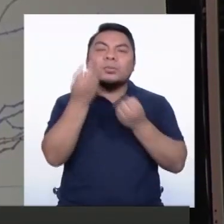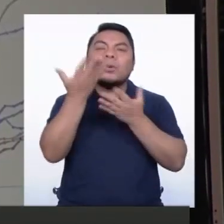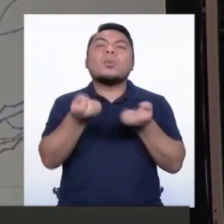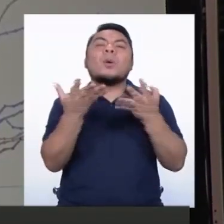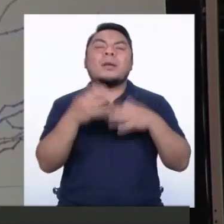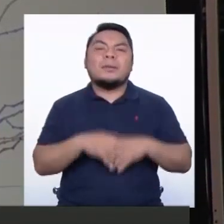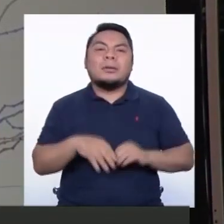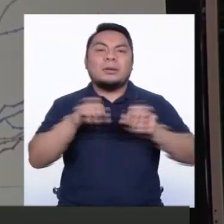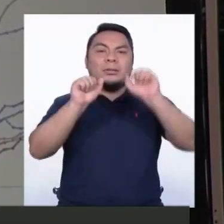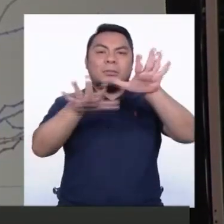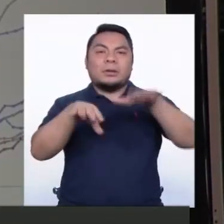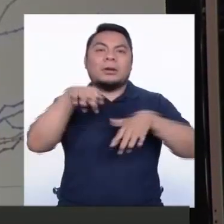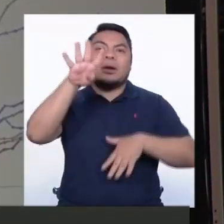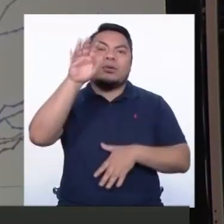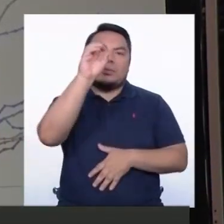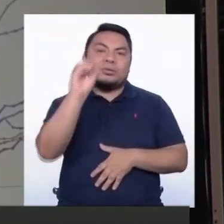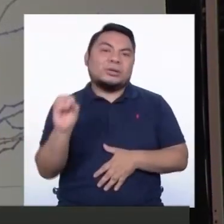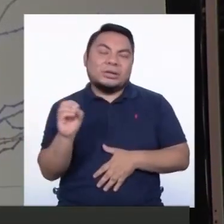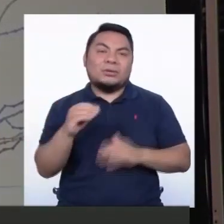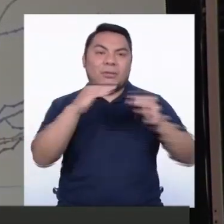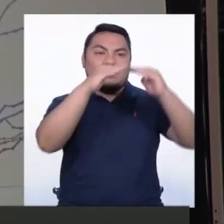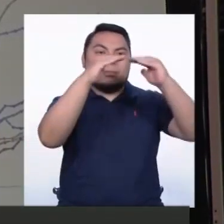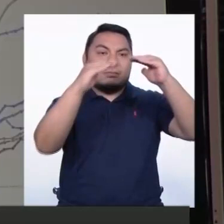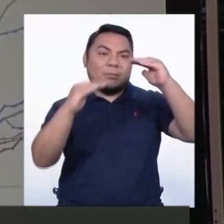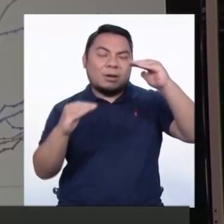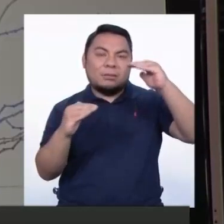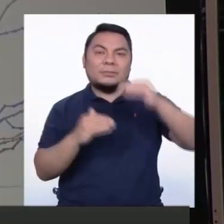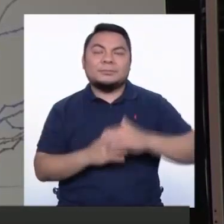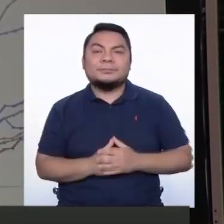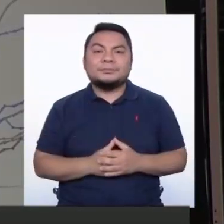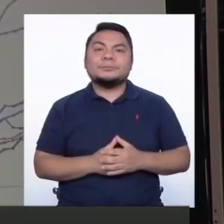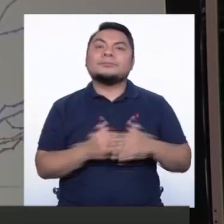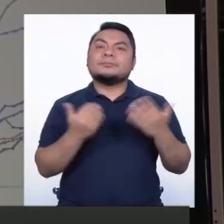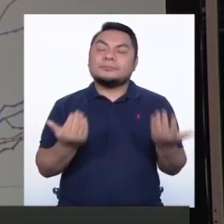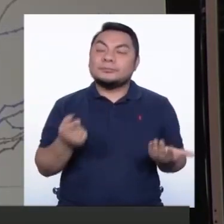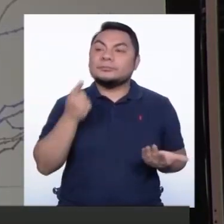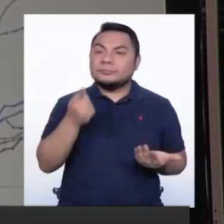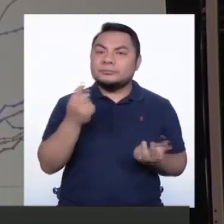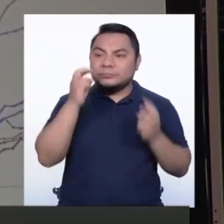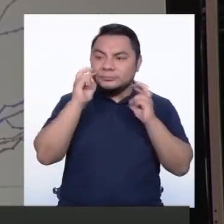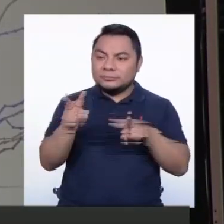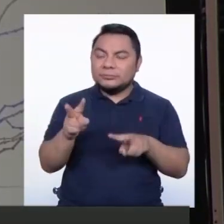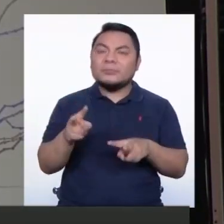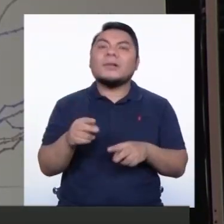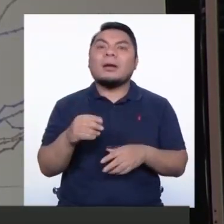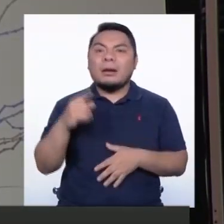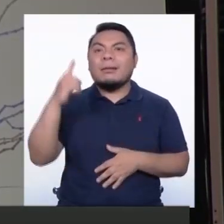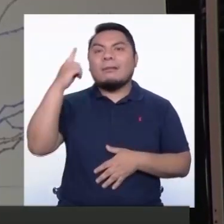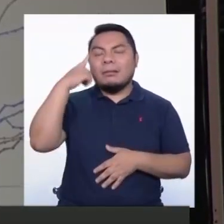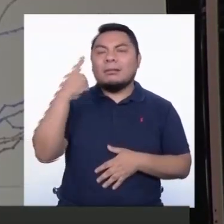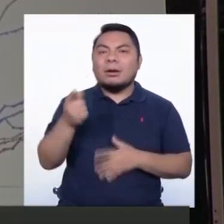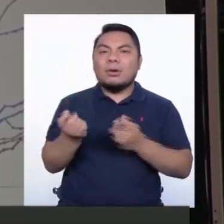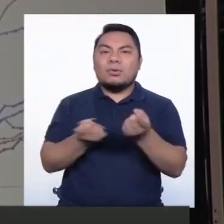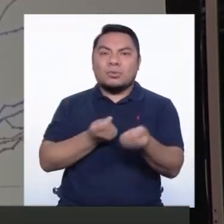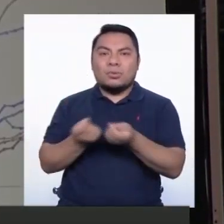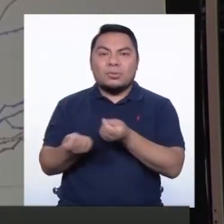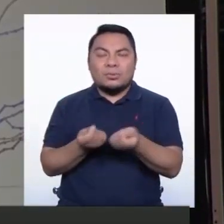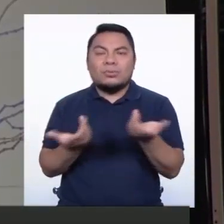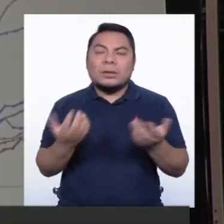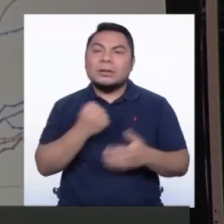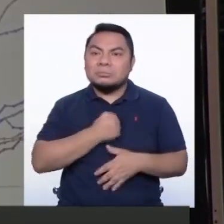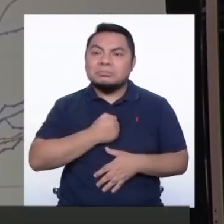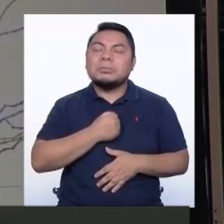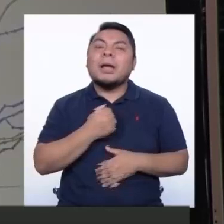a 14% el incremento. Esos son valores que tenemos que tener bajo control y que vemos que lo estamos